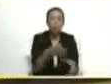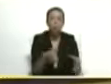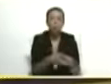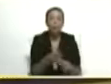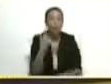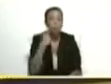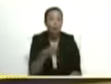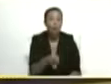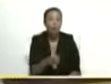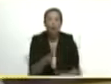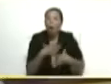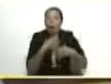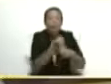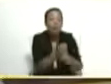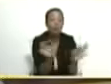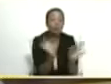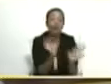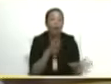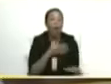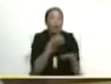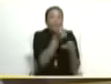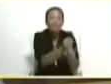Por eso no pudimos confiarnos jamás